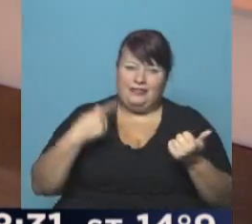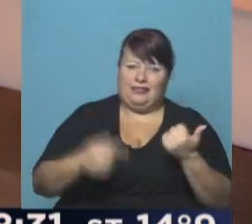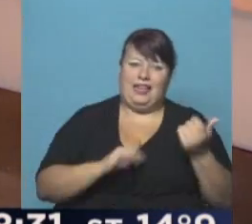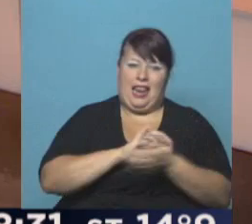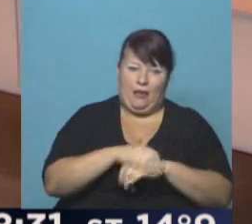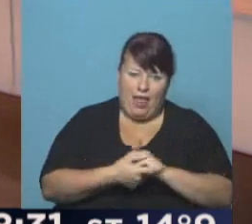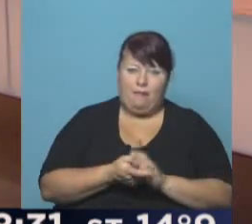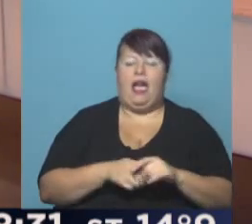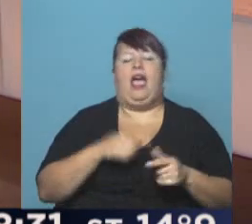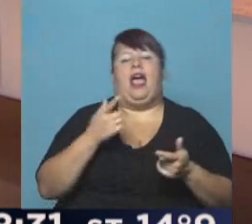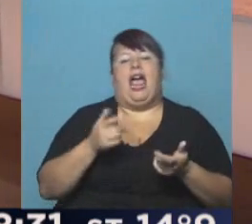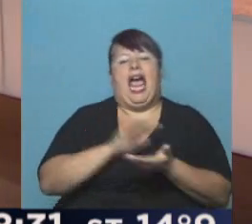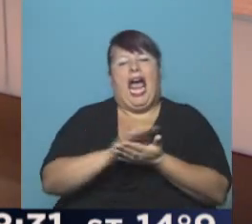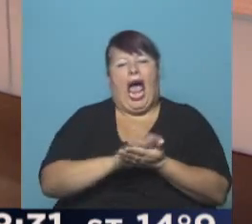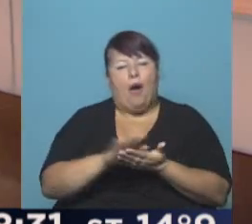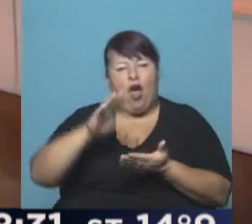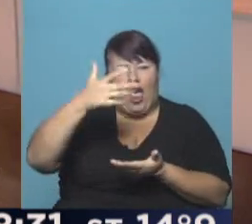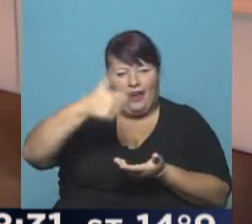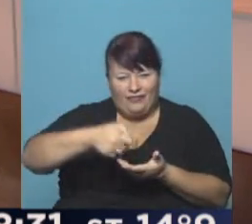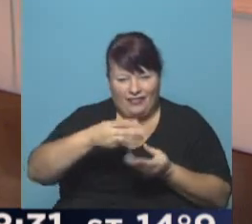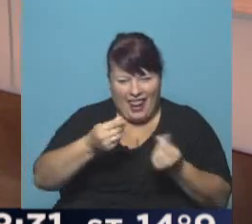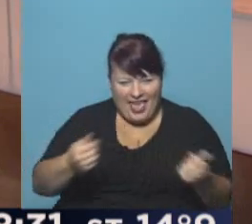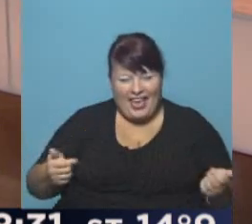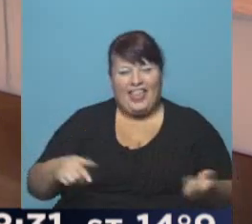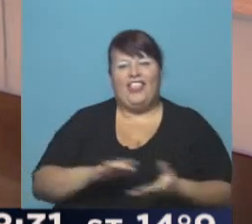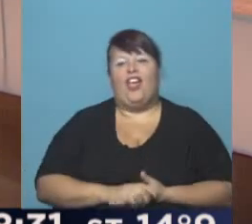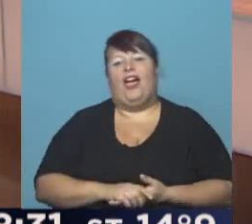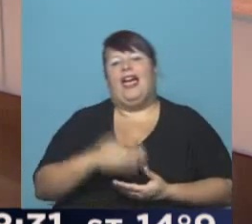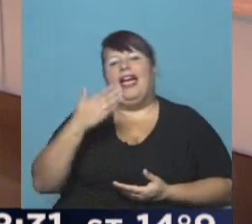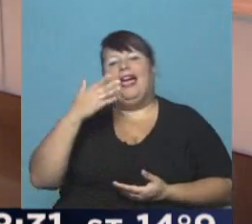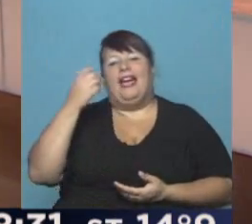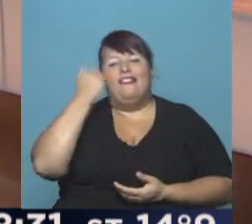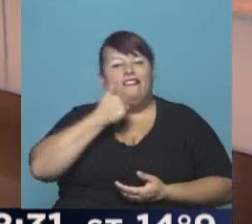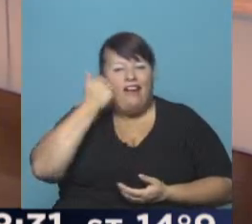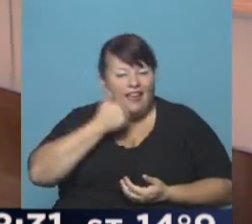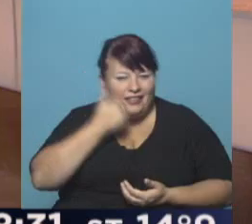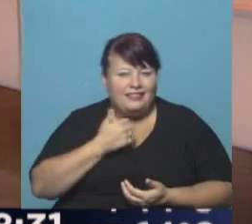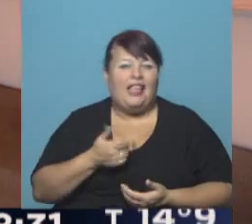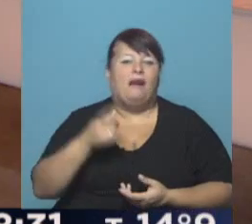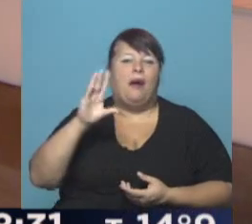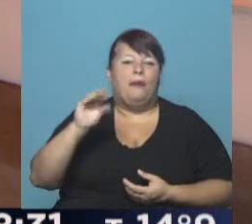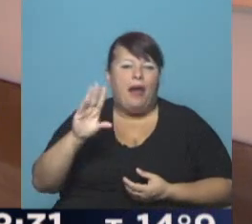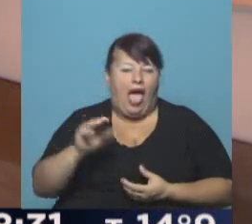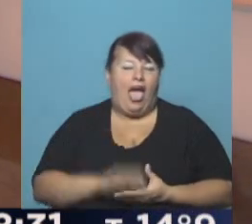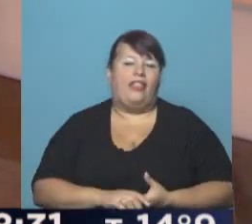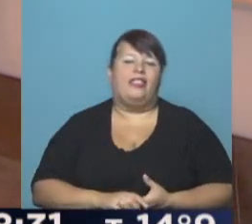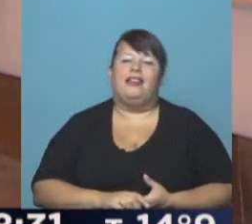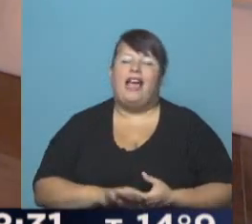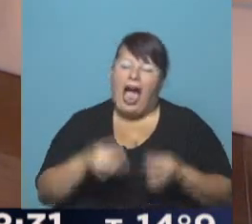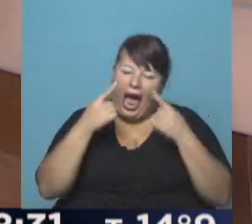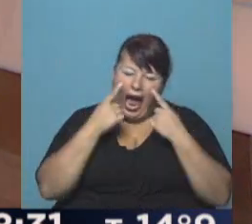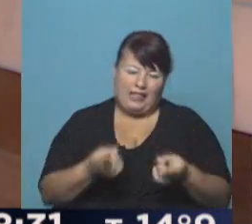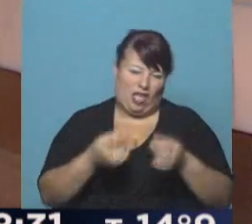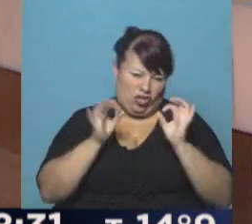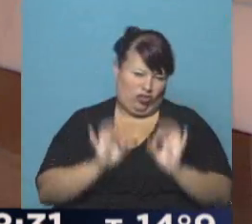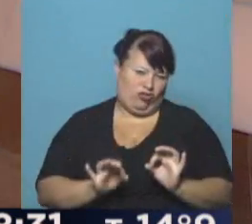posible, te usan el jabón líquido, la crema de afeitar, porque ahí sale más blandito, estar atentos en